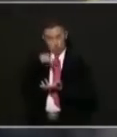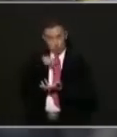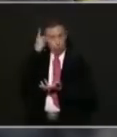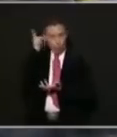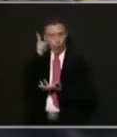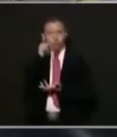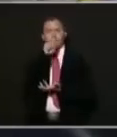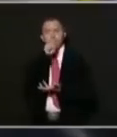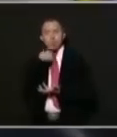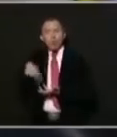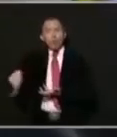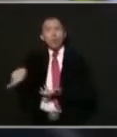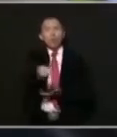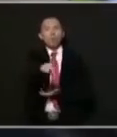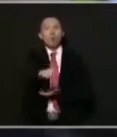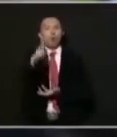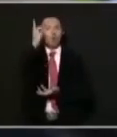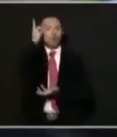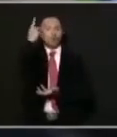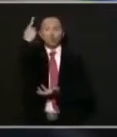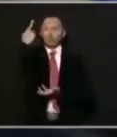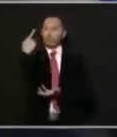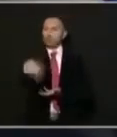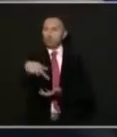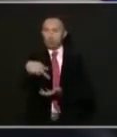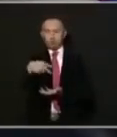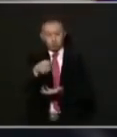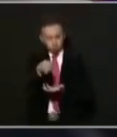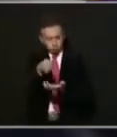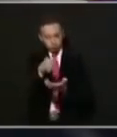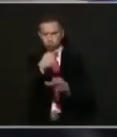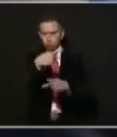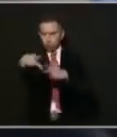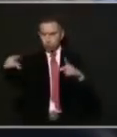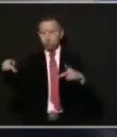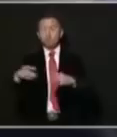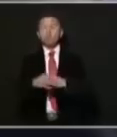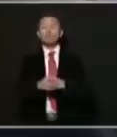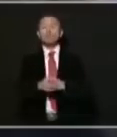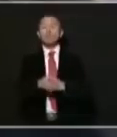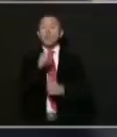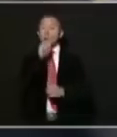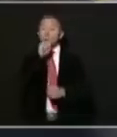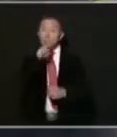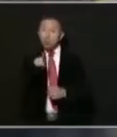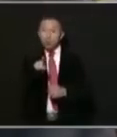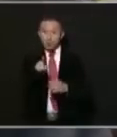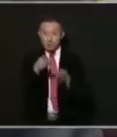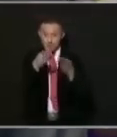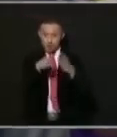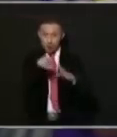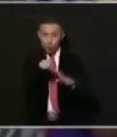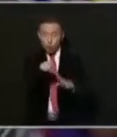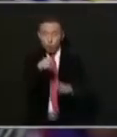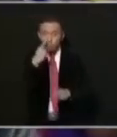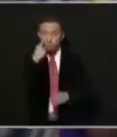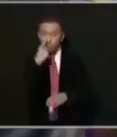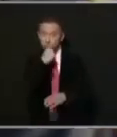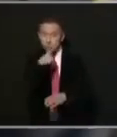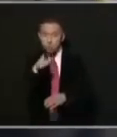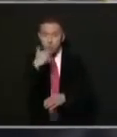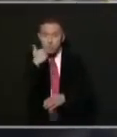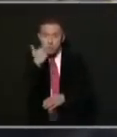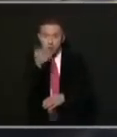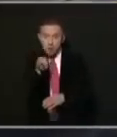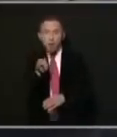Y en esa misma cuenta, si así lo desea, pueda también recibir